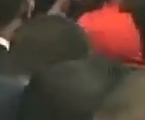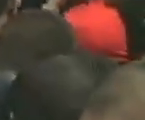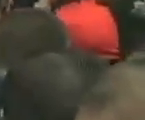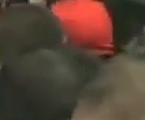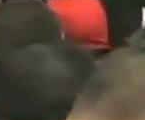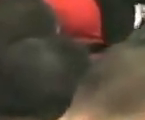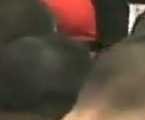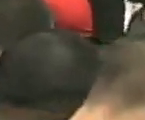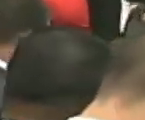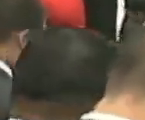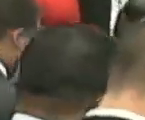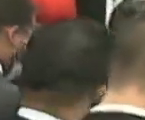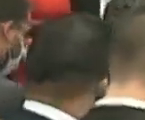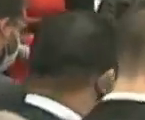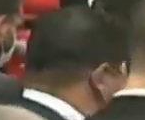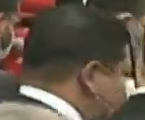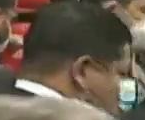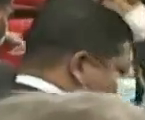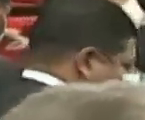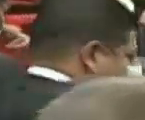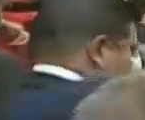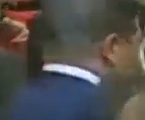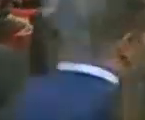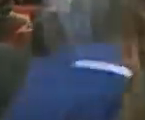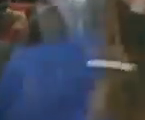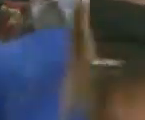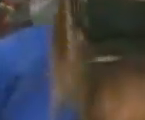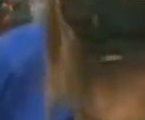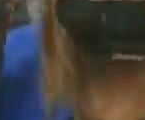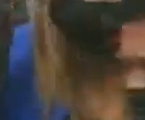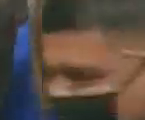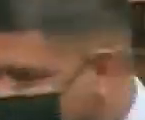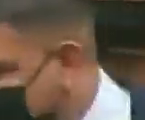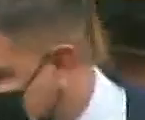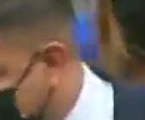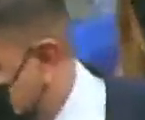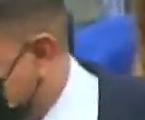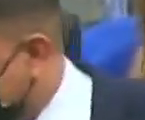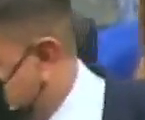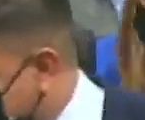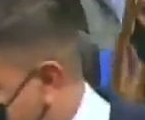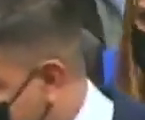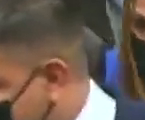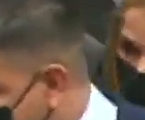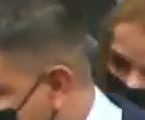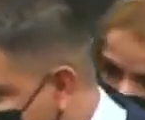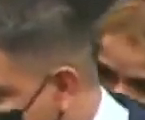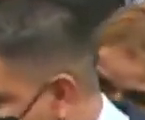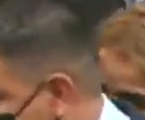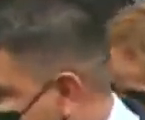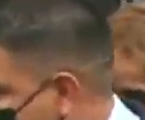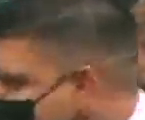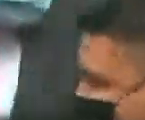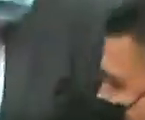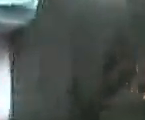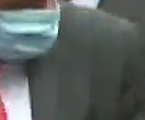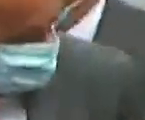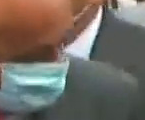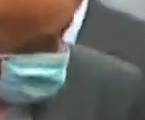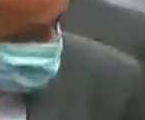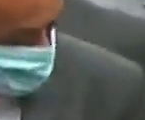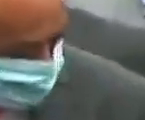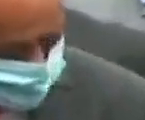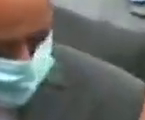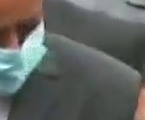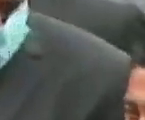y es precisamente profundizar el trabajo parlamentario, hacer más leyes que garanticen la